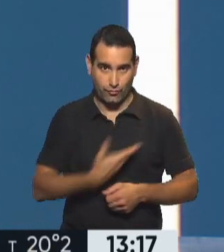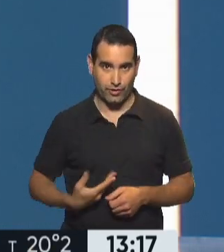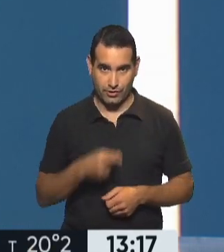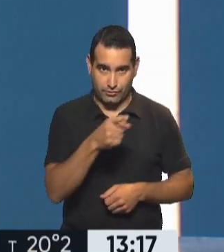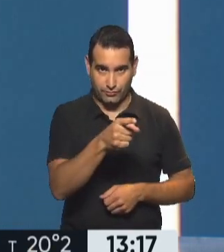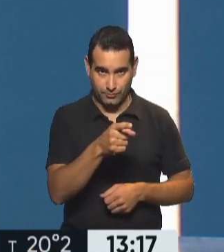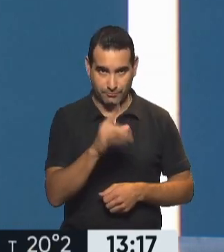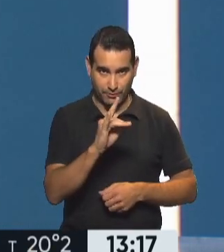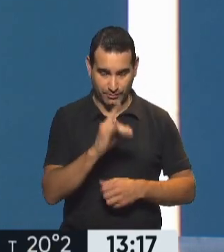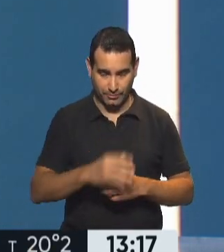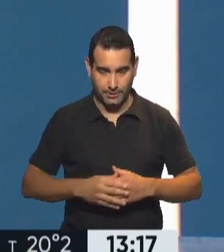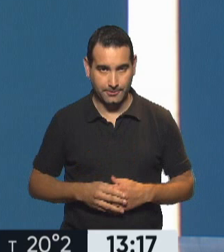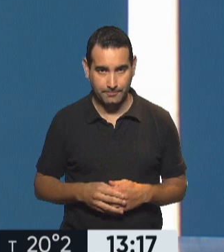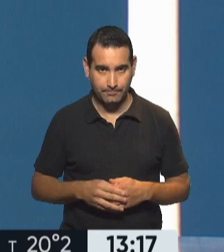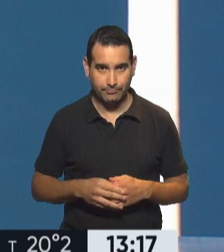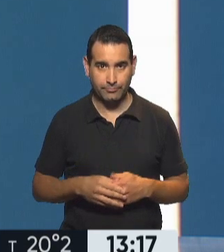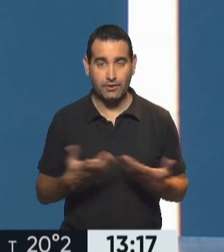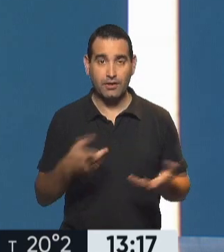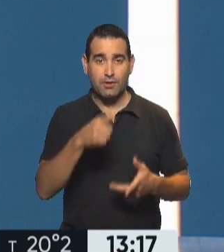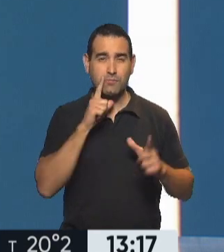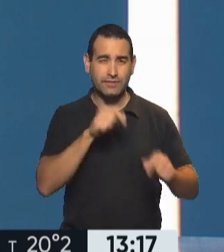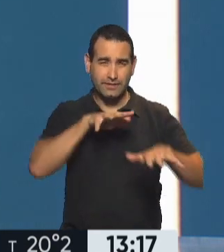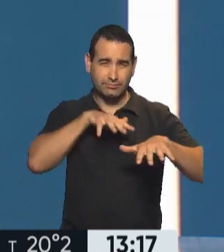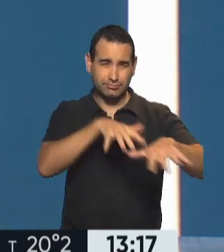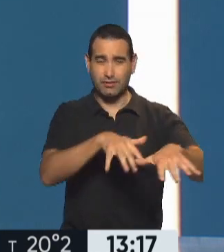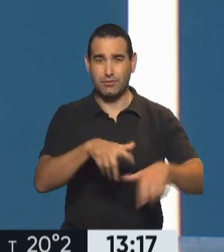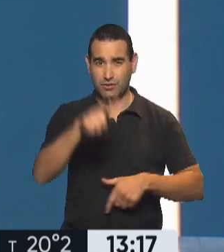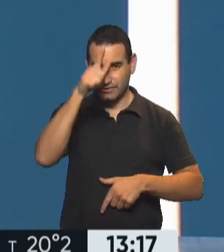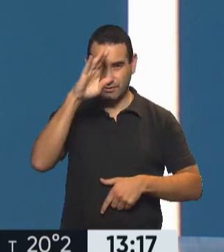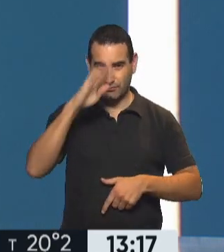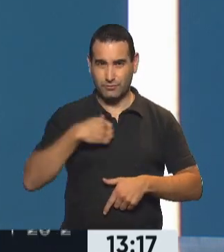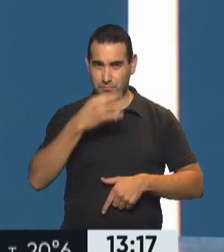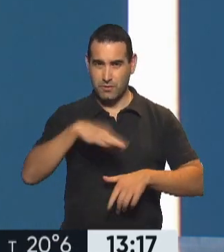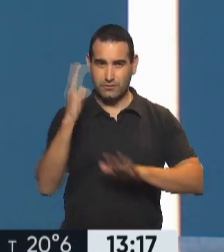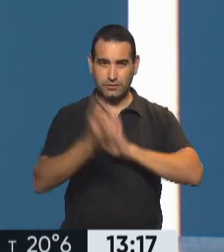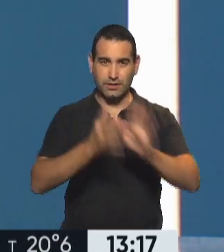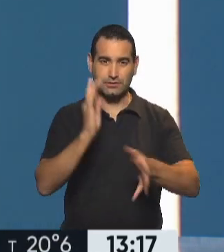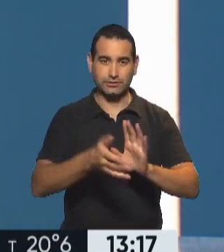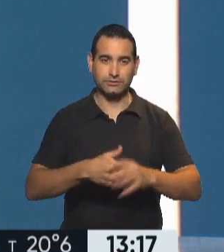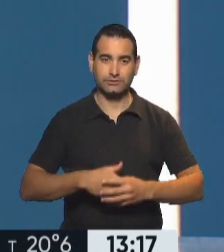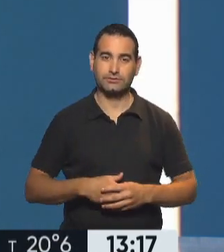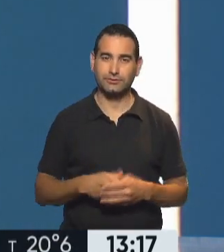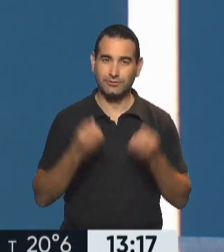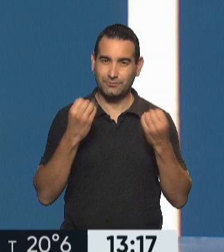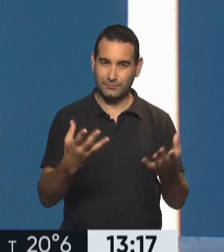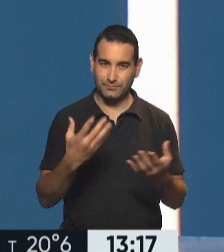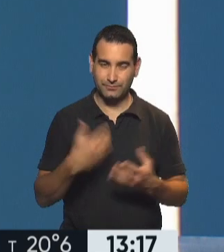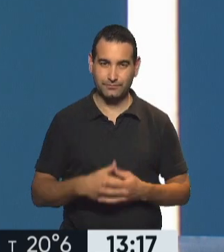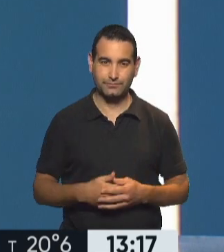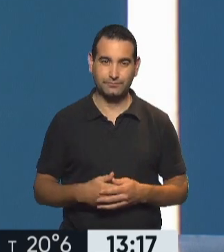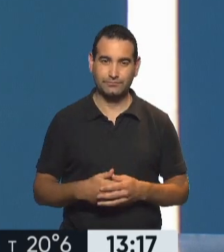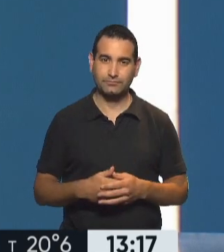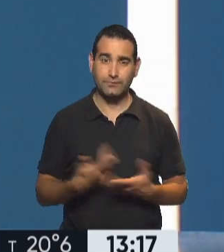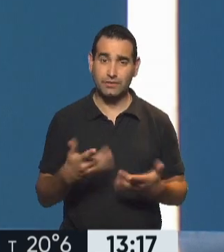ese país y, bueno, la represión a las protestas sociales. Estamos con Raúl de la Torre. ¿Cómo estás, Raúl? Buen mediodía. ¿Cómo te va, Verónica? Un